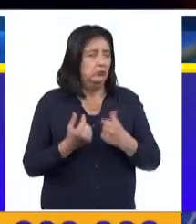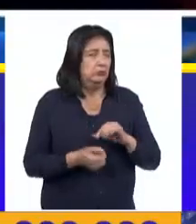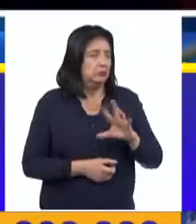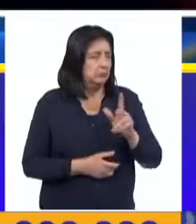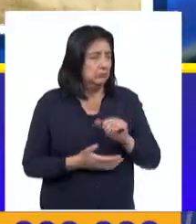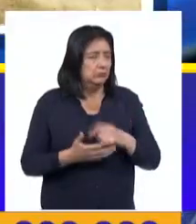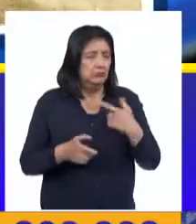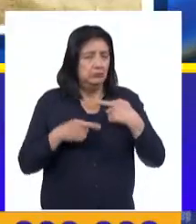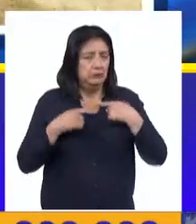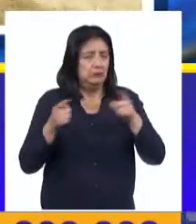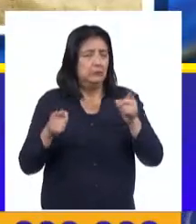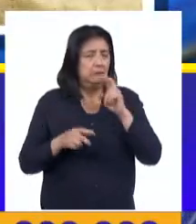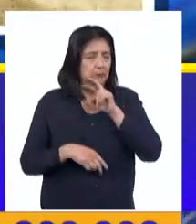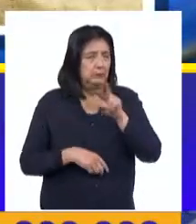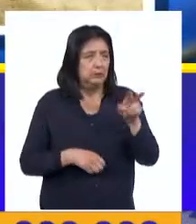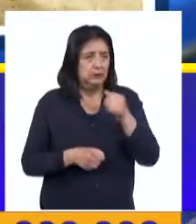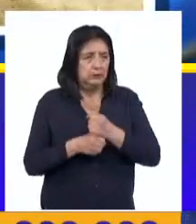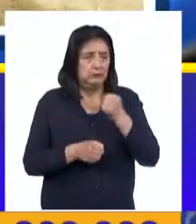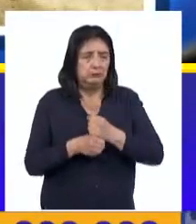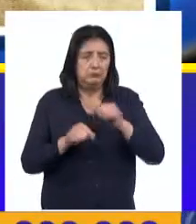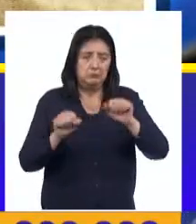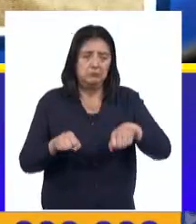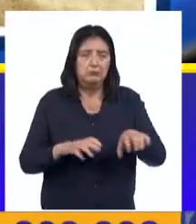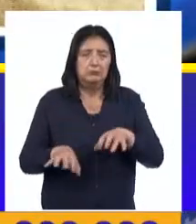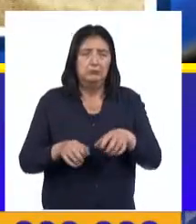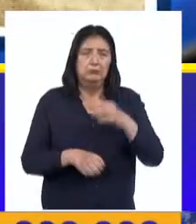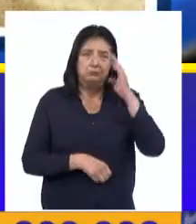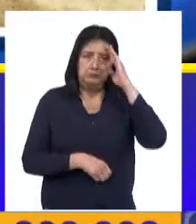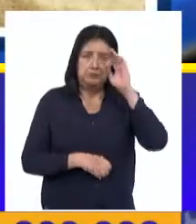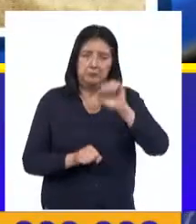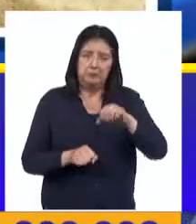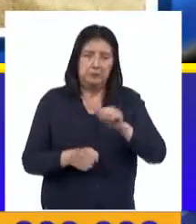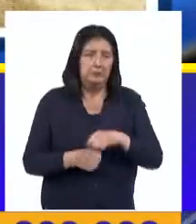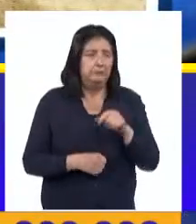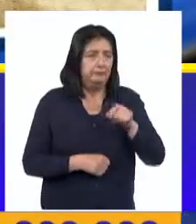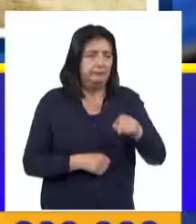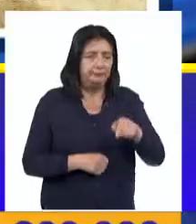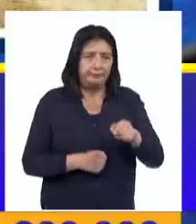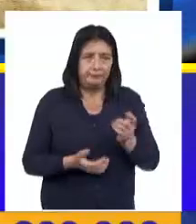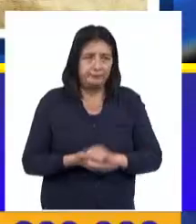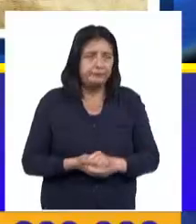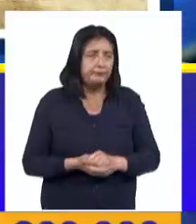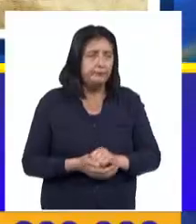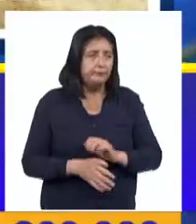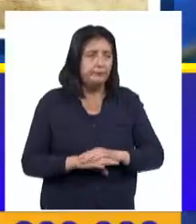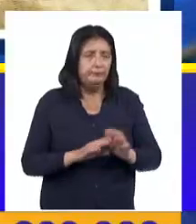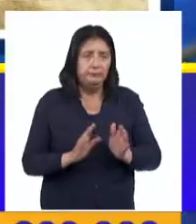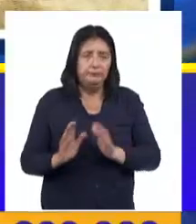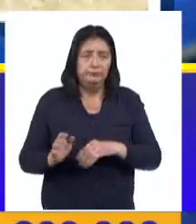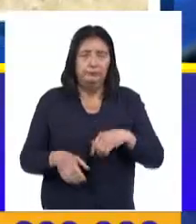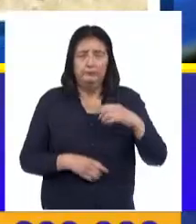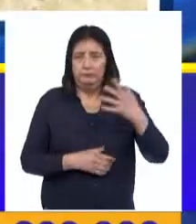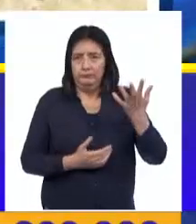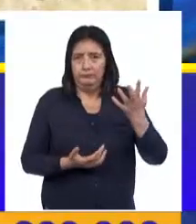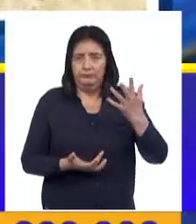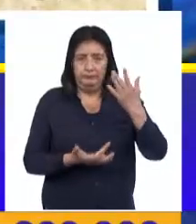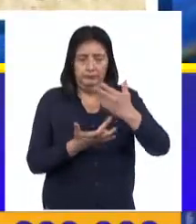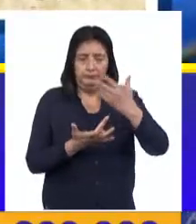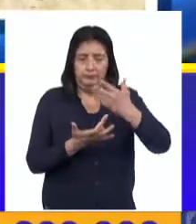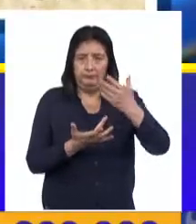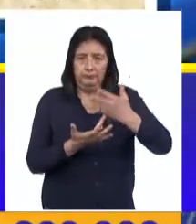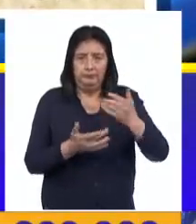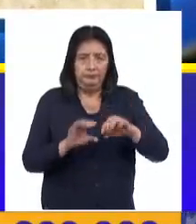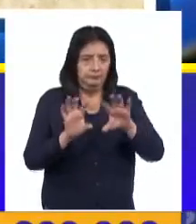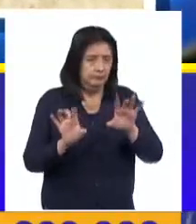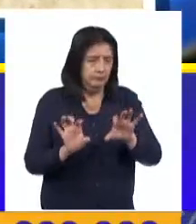que vean el trabajo que está realizando la Policía Nacional con esta plataforma digitalizada y tecnológica